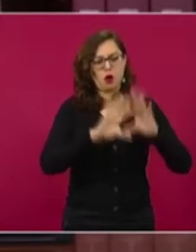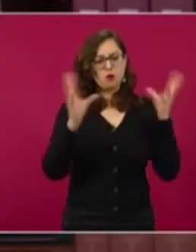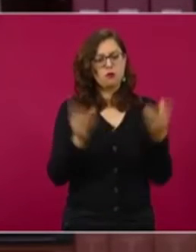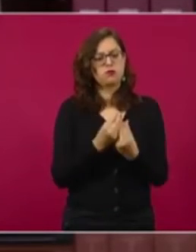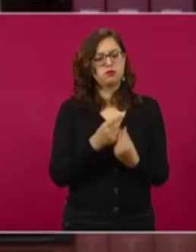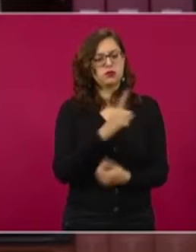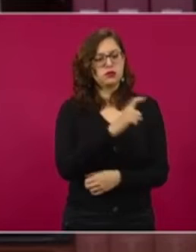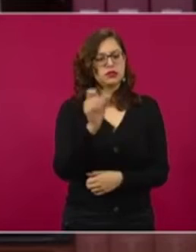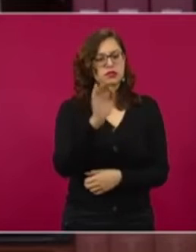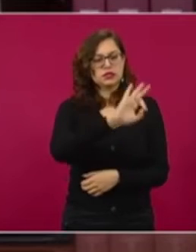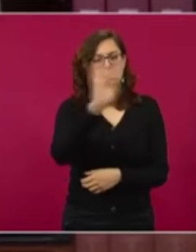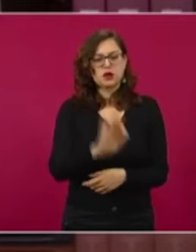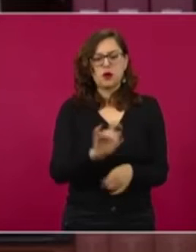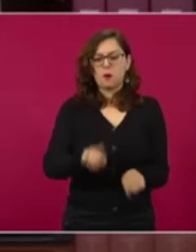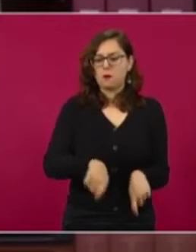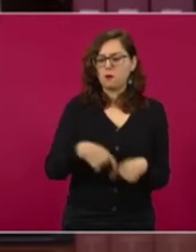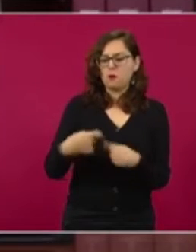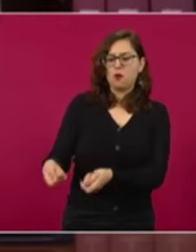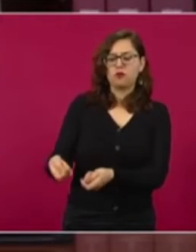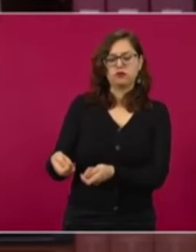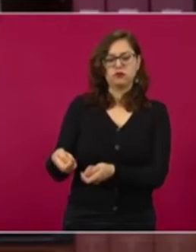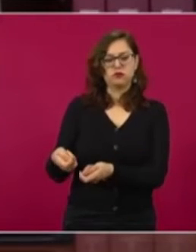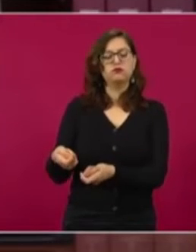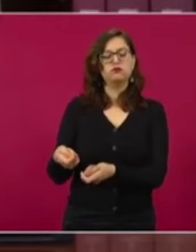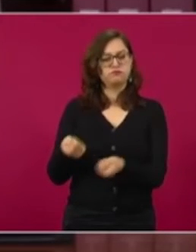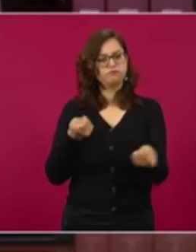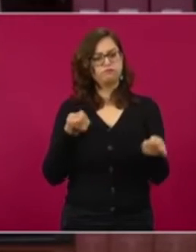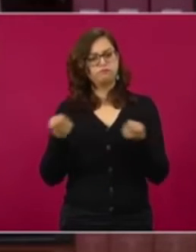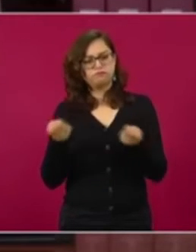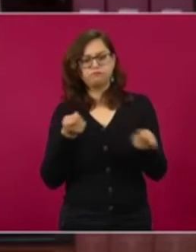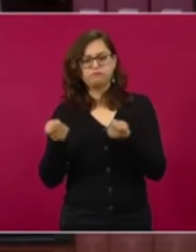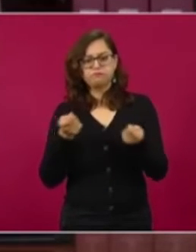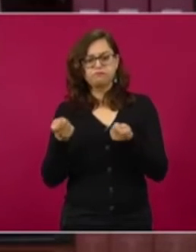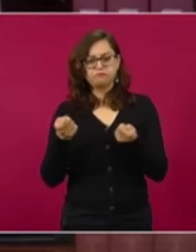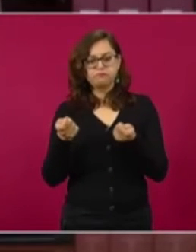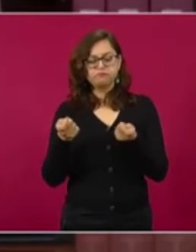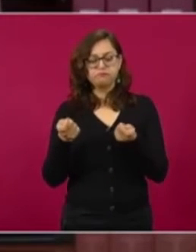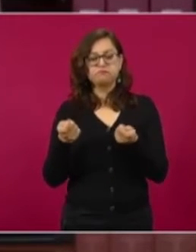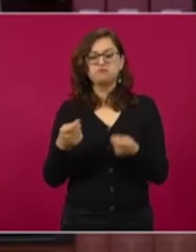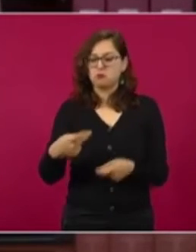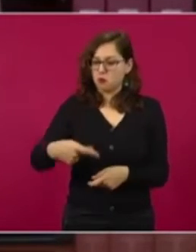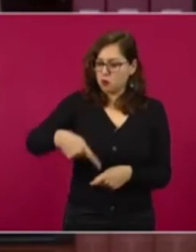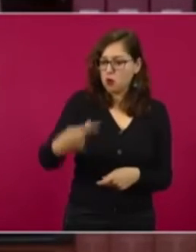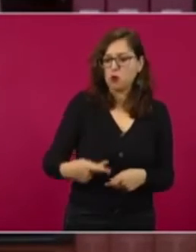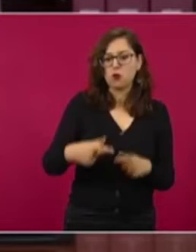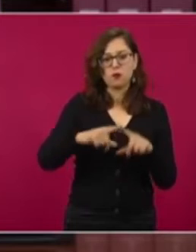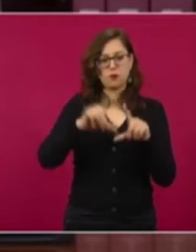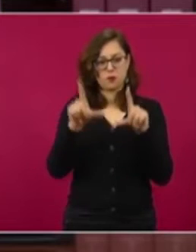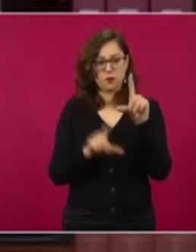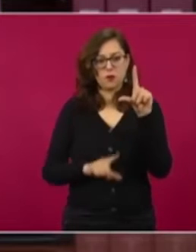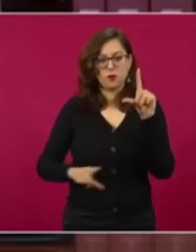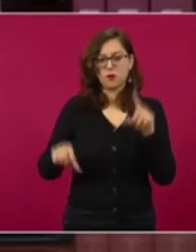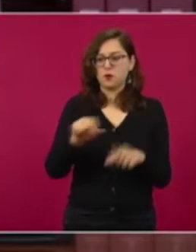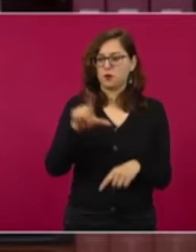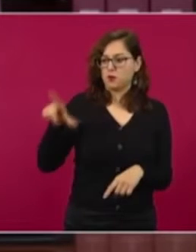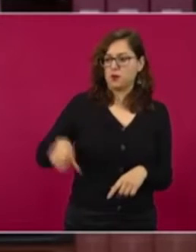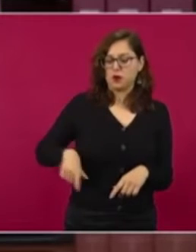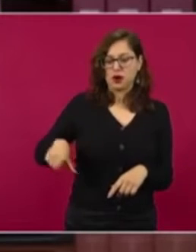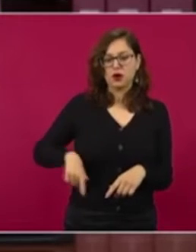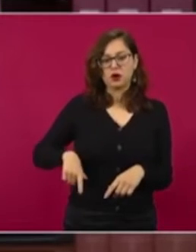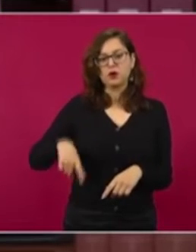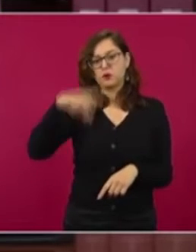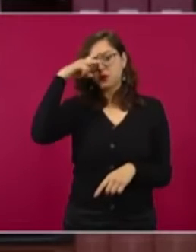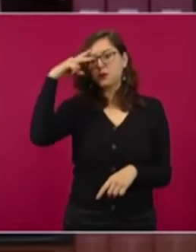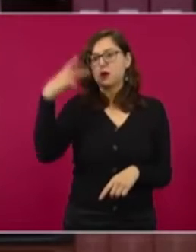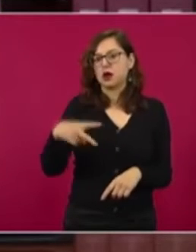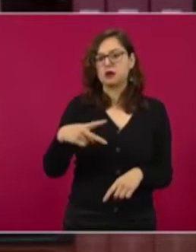la refinería sea ya propiedad del gobierno de México,